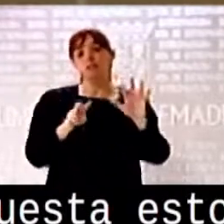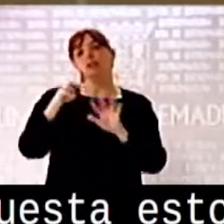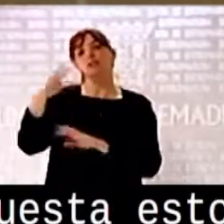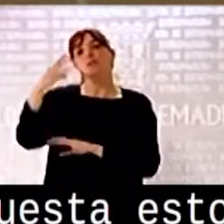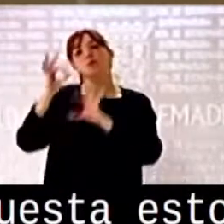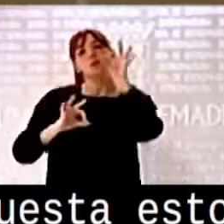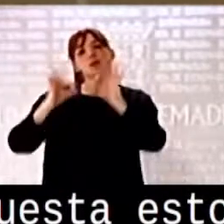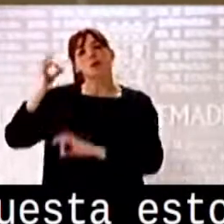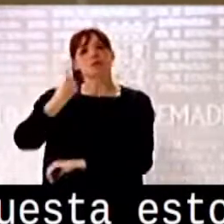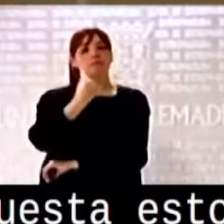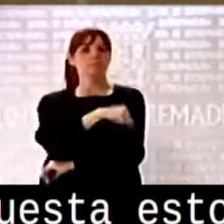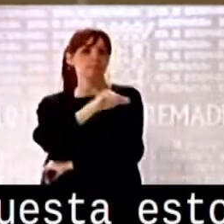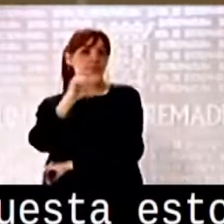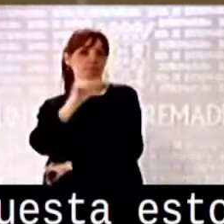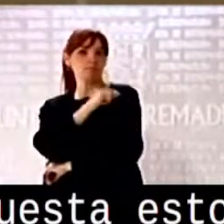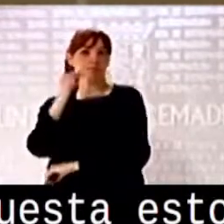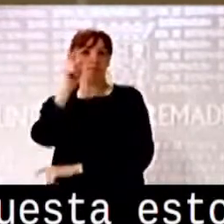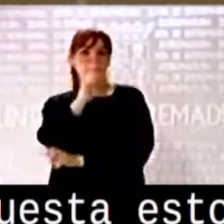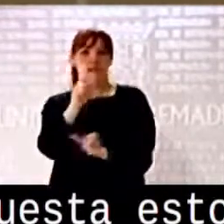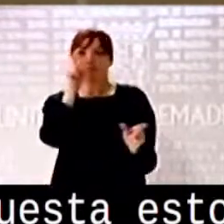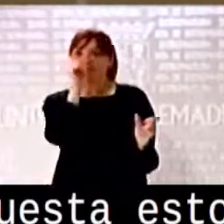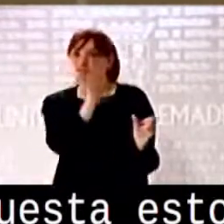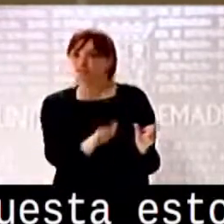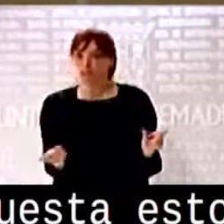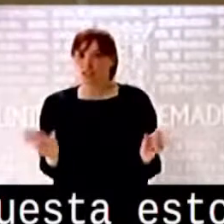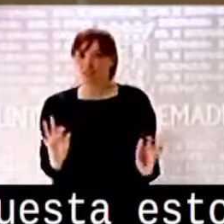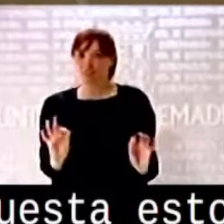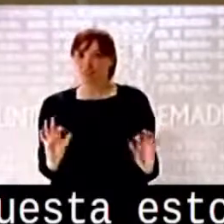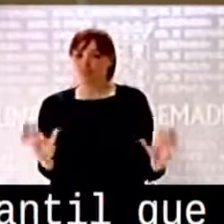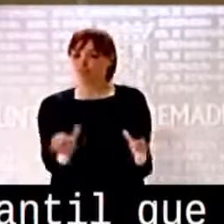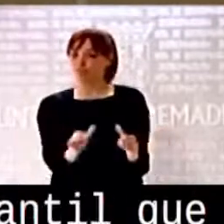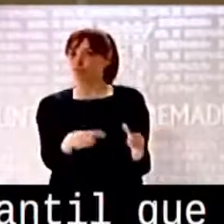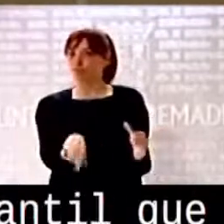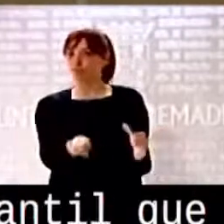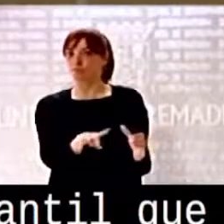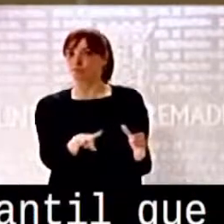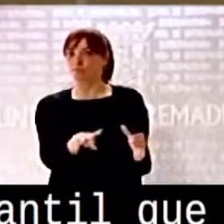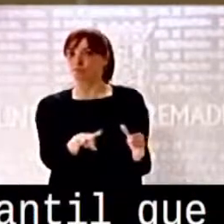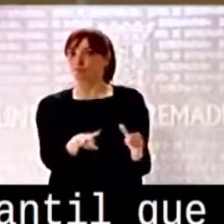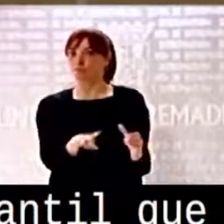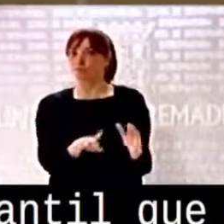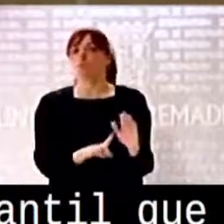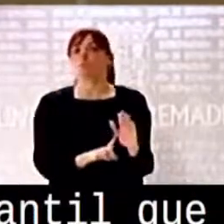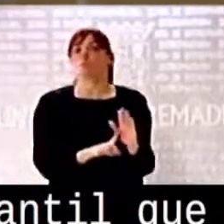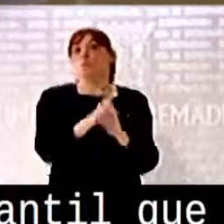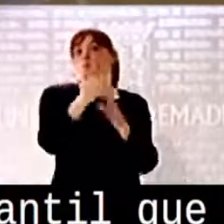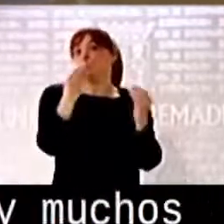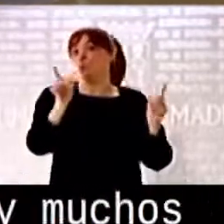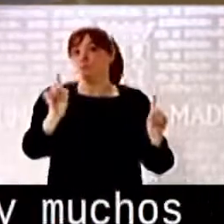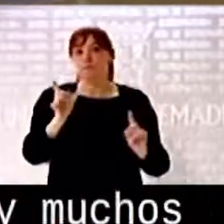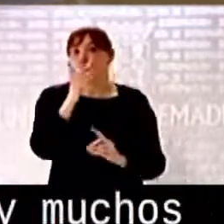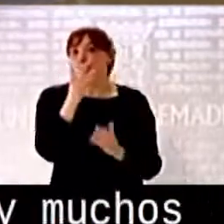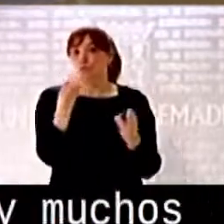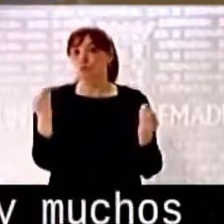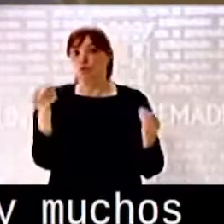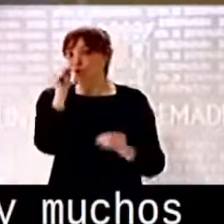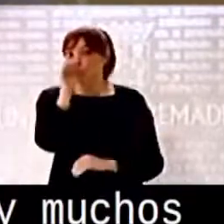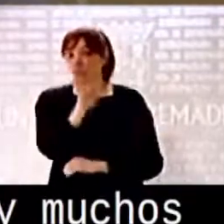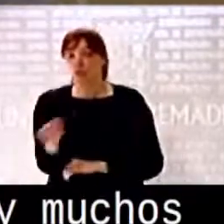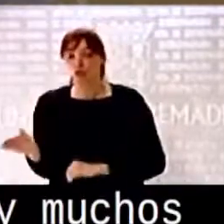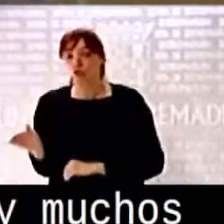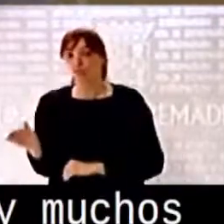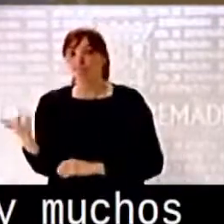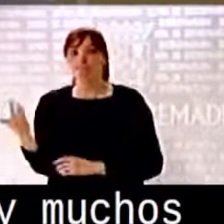73% de esa población infantil, que no es más elevado este dato porque hay muchos niños que